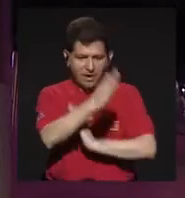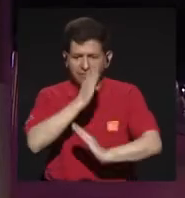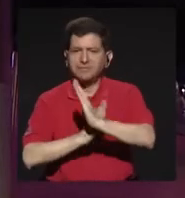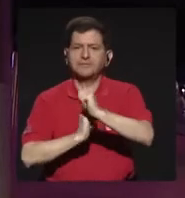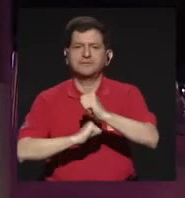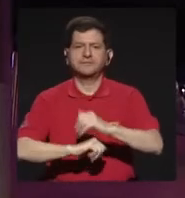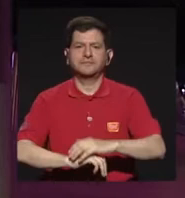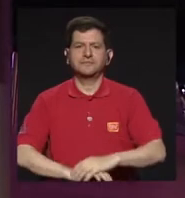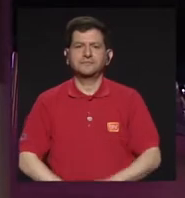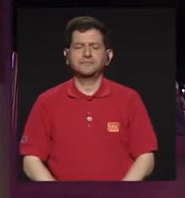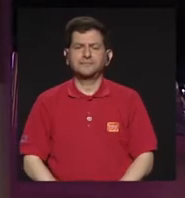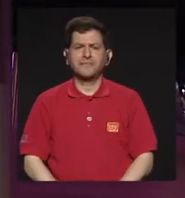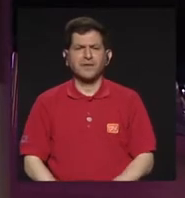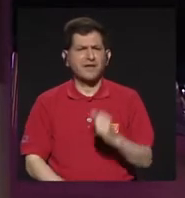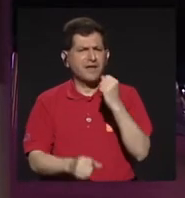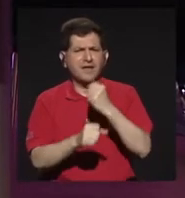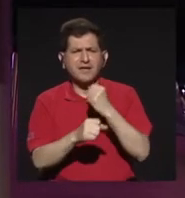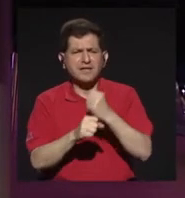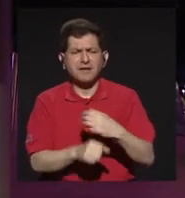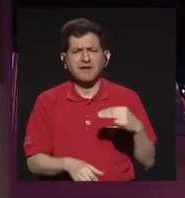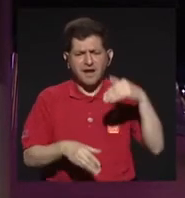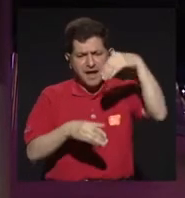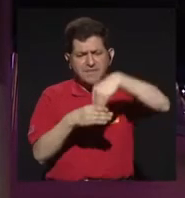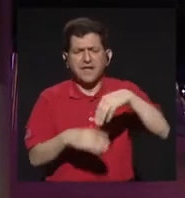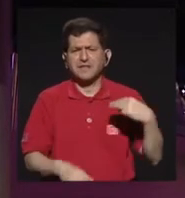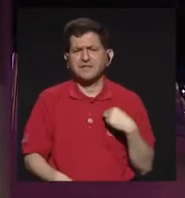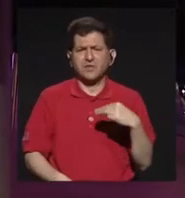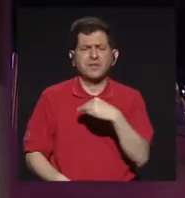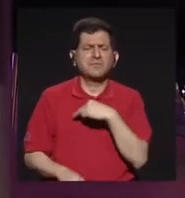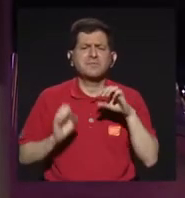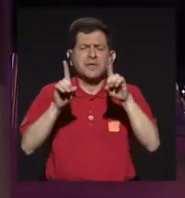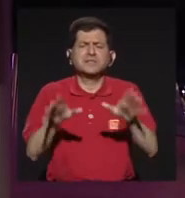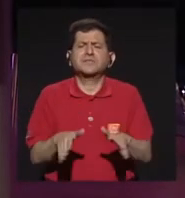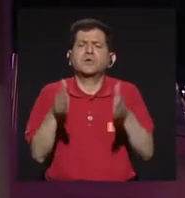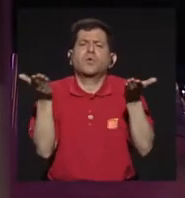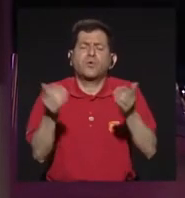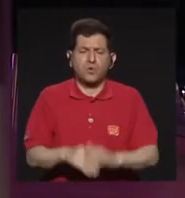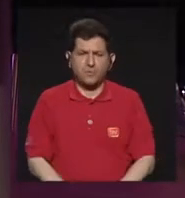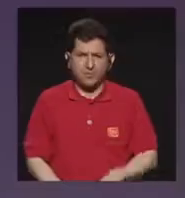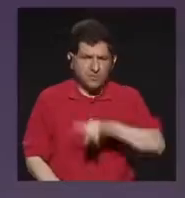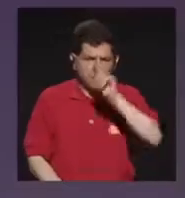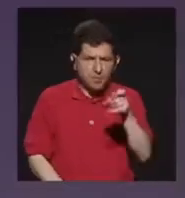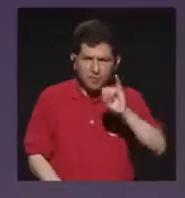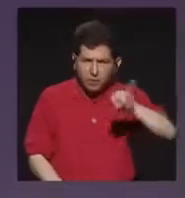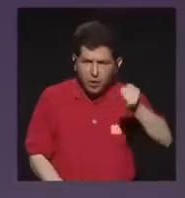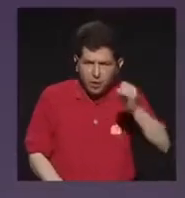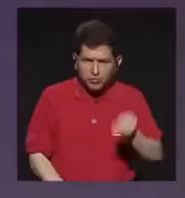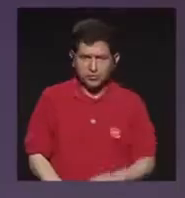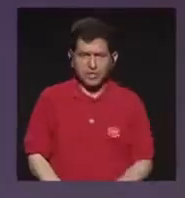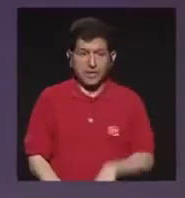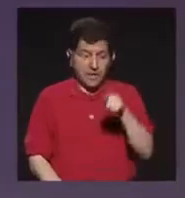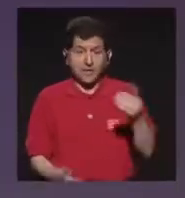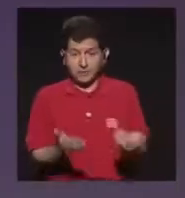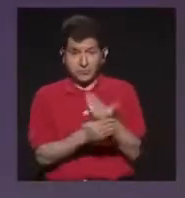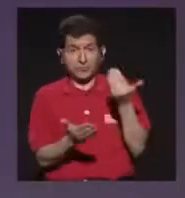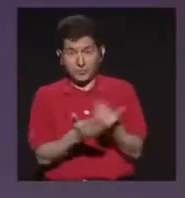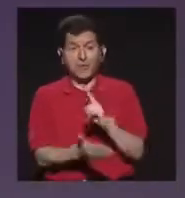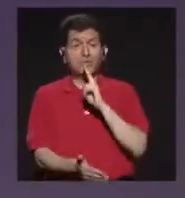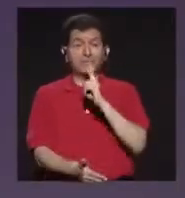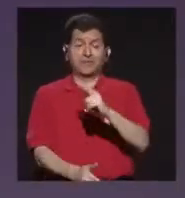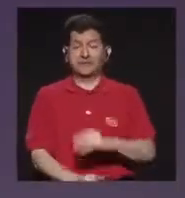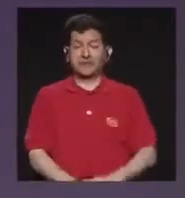discapacidad. ¿Cómo han podido trabajar esto en el Ministerio de Educación, Juan José? Bueno, esto está reciente en